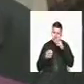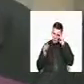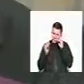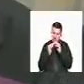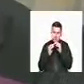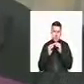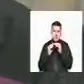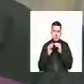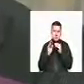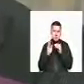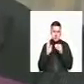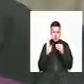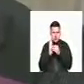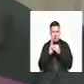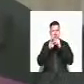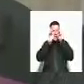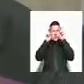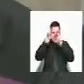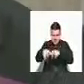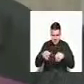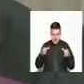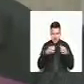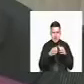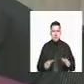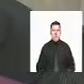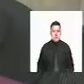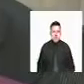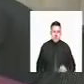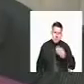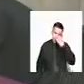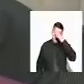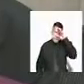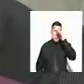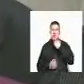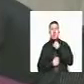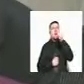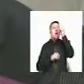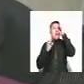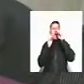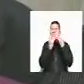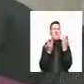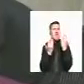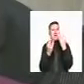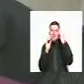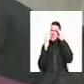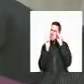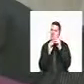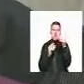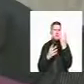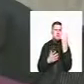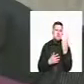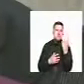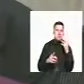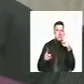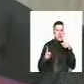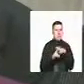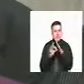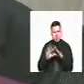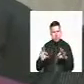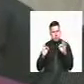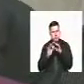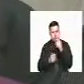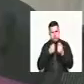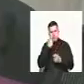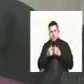negocia concretamente en temas agrarios, desde La Habana es imposible que se dé una verdadera reactivación del sector más importante